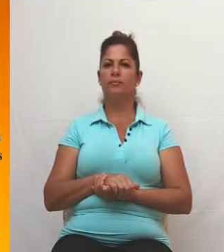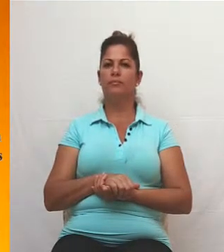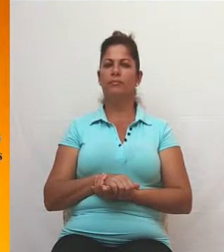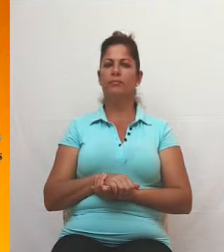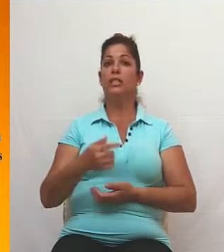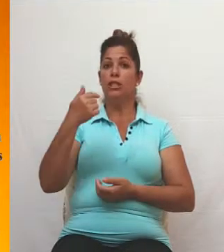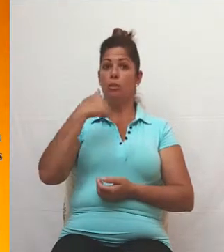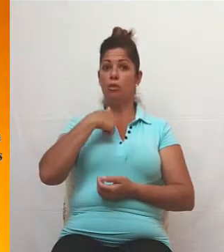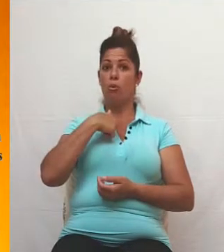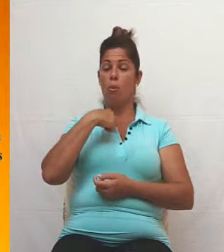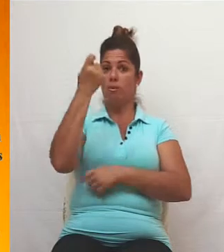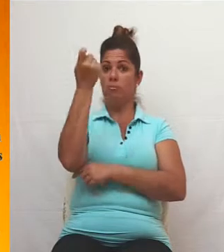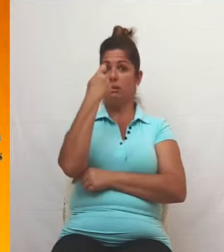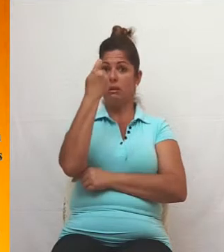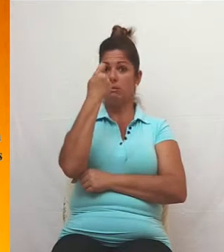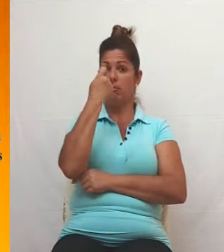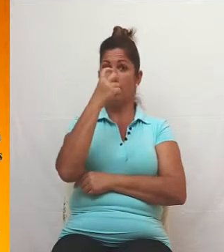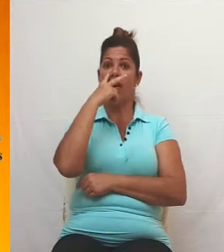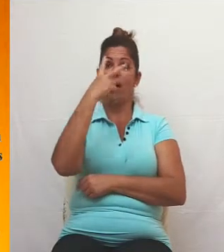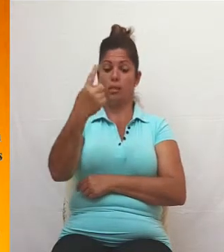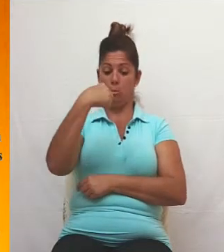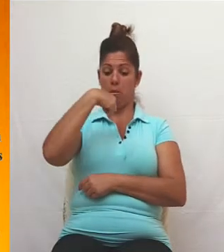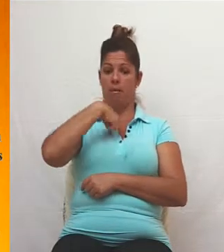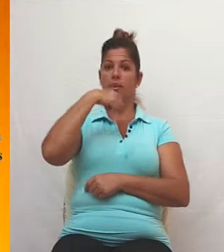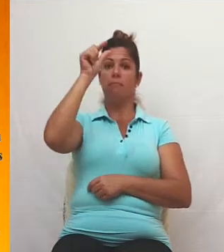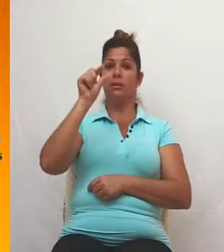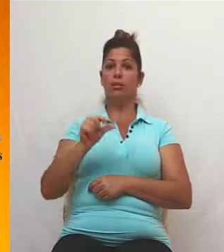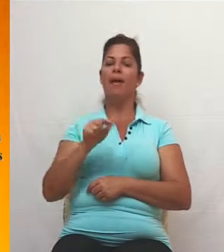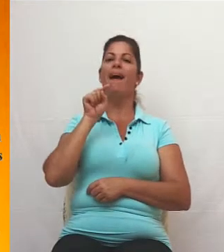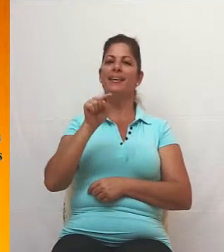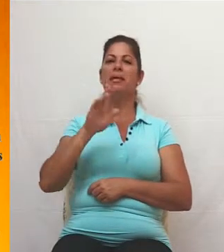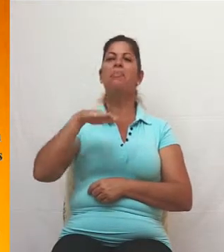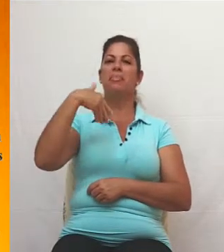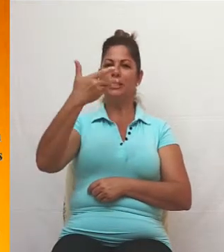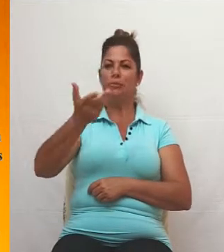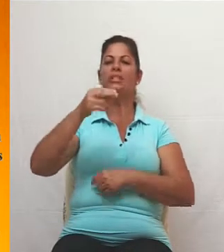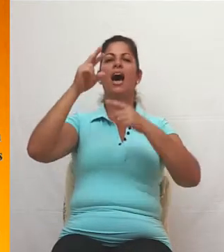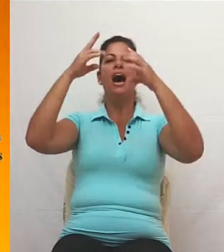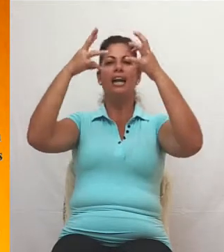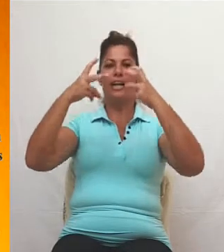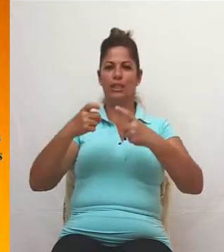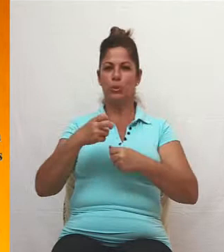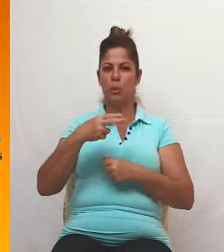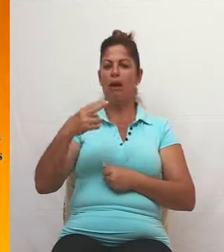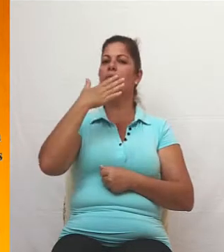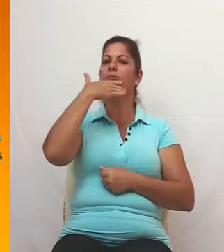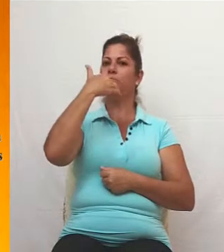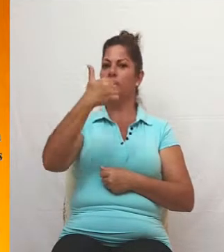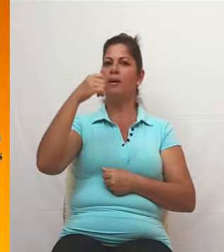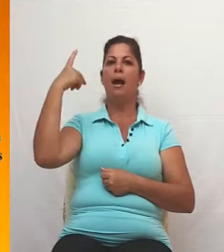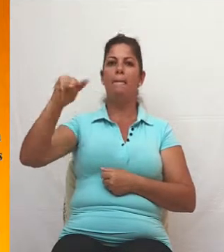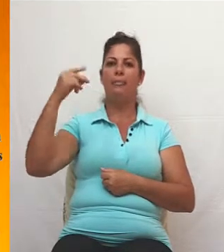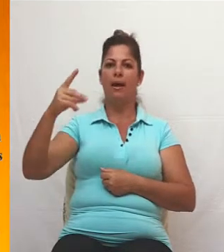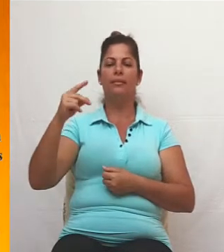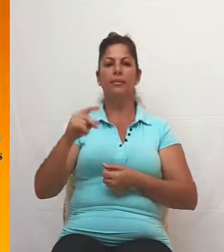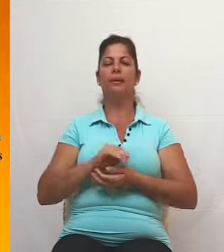ningún conocimiento ni enseñanza sobre la atención a uno mismo genera los resultados que produce